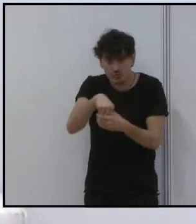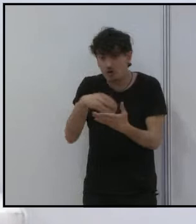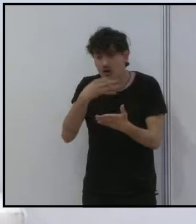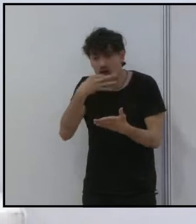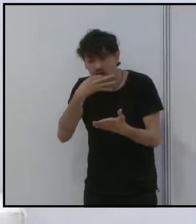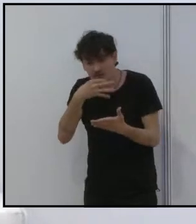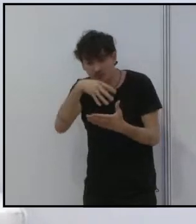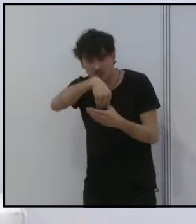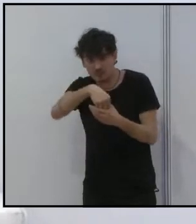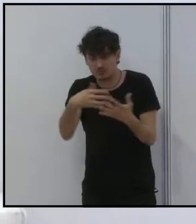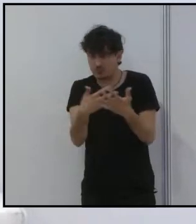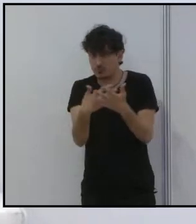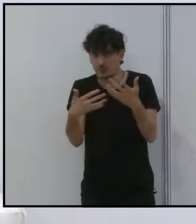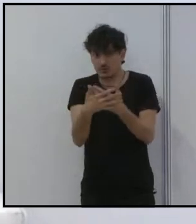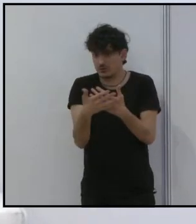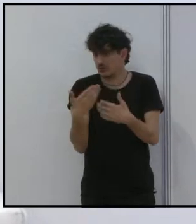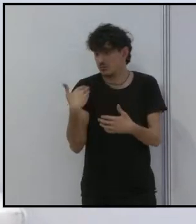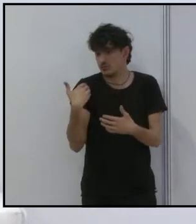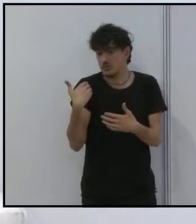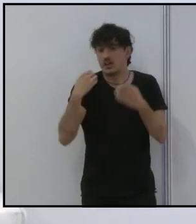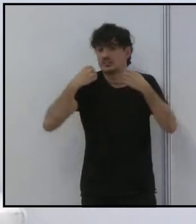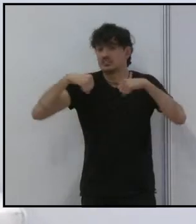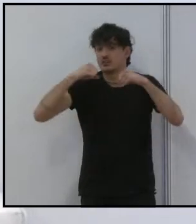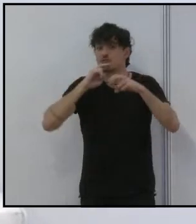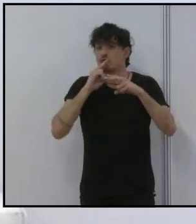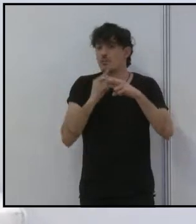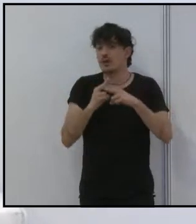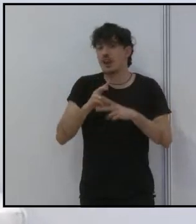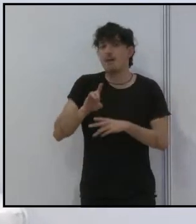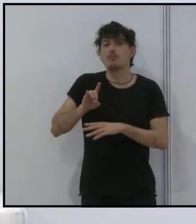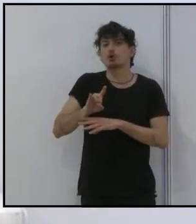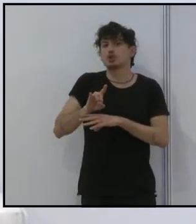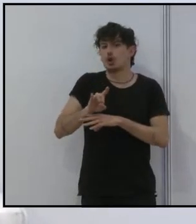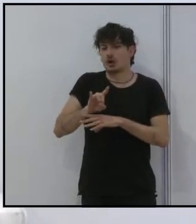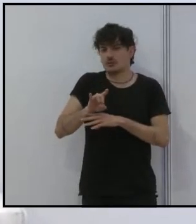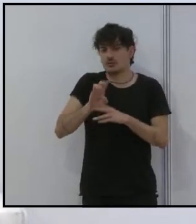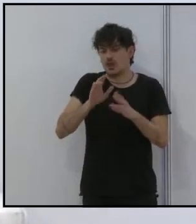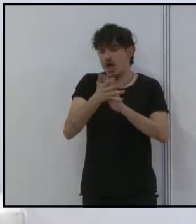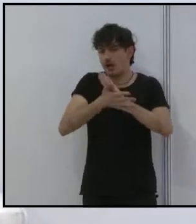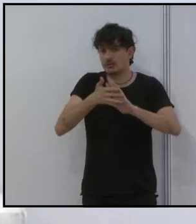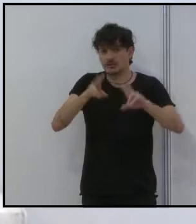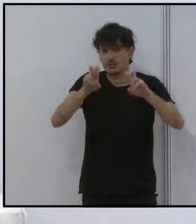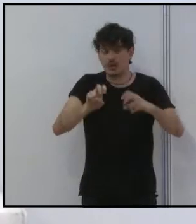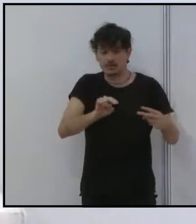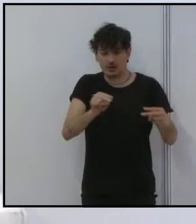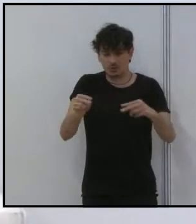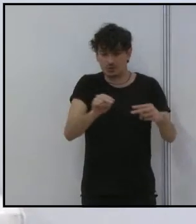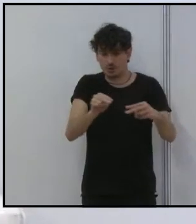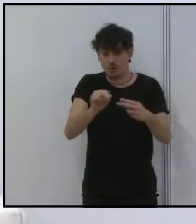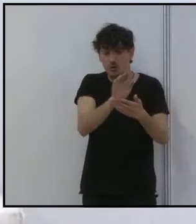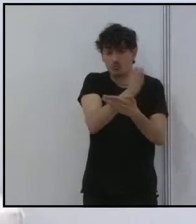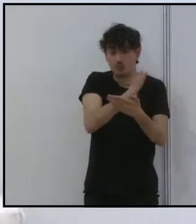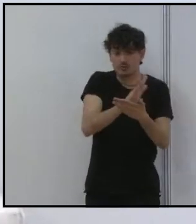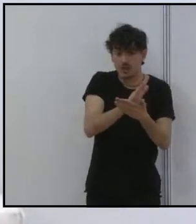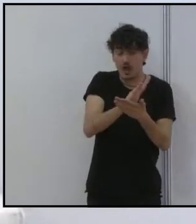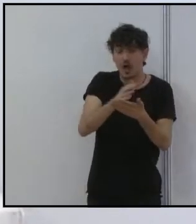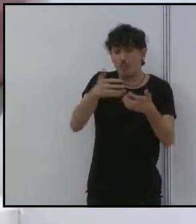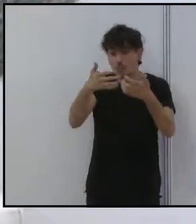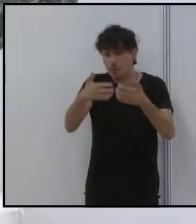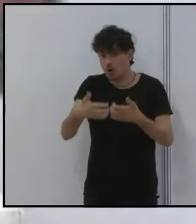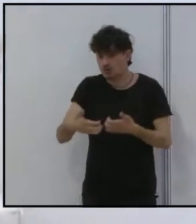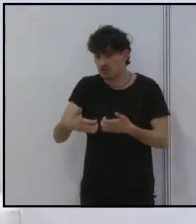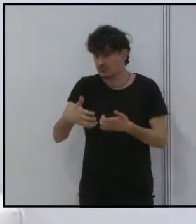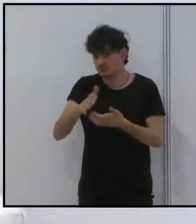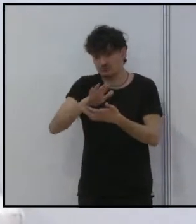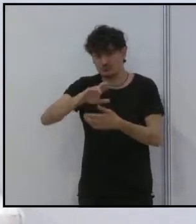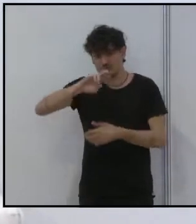de publicar el ensayo La impostora sobre la traducción, donde se unen poesía, prosa y reflexión.